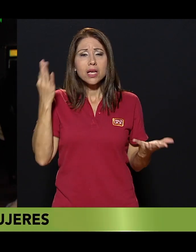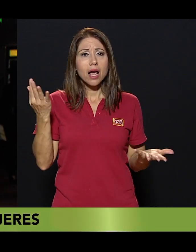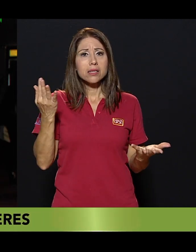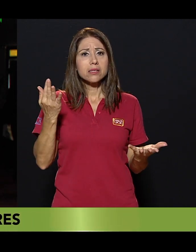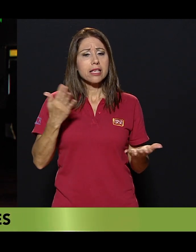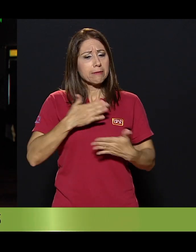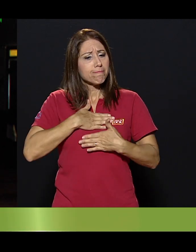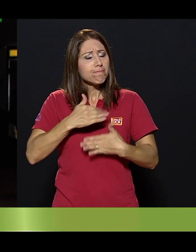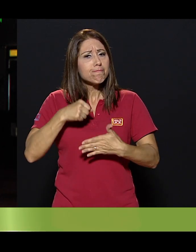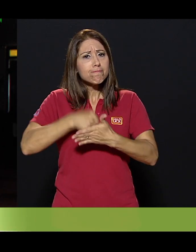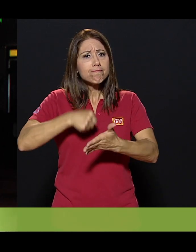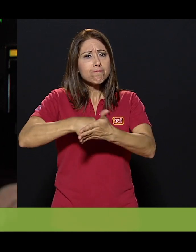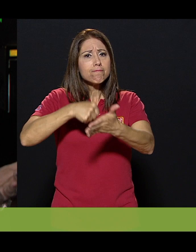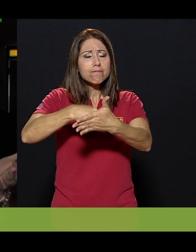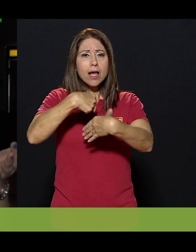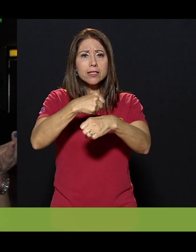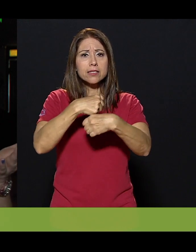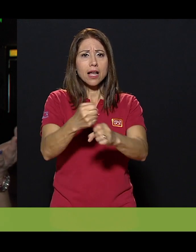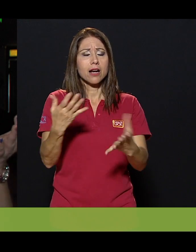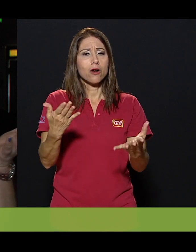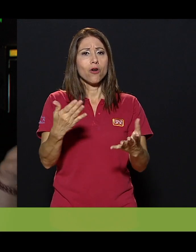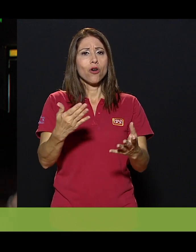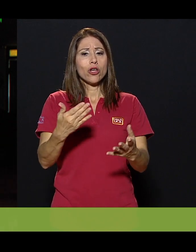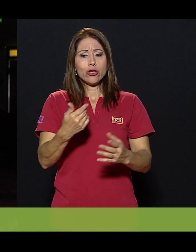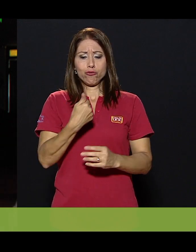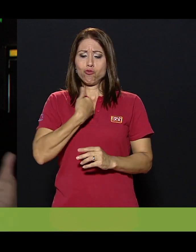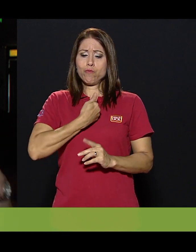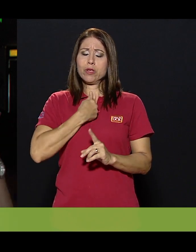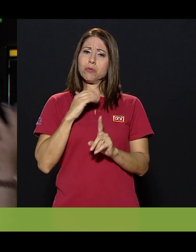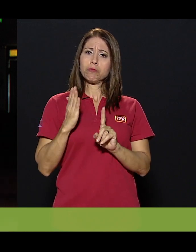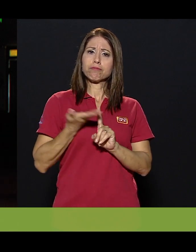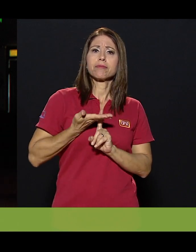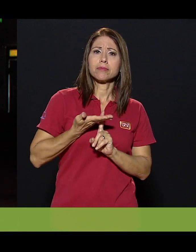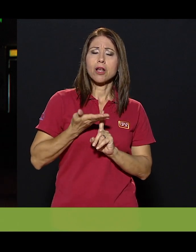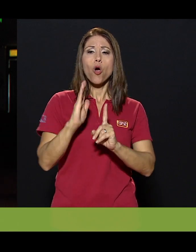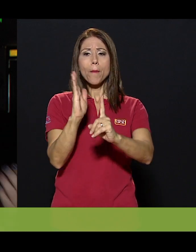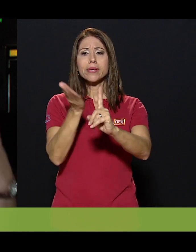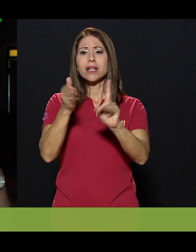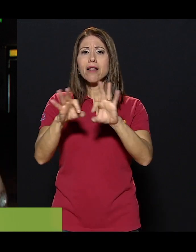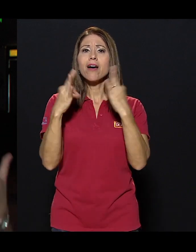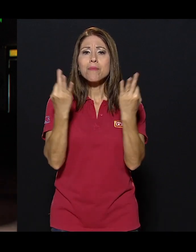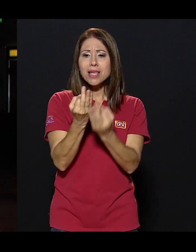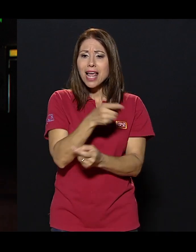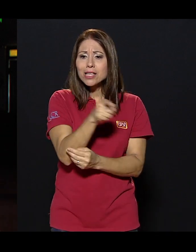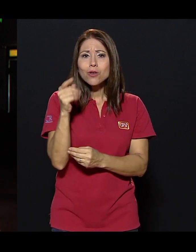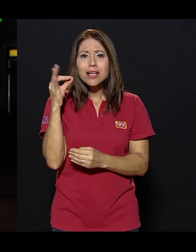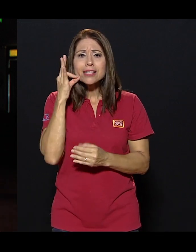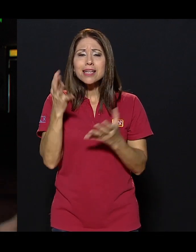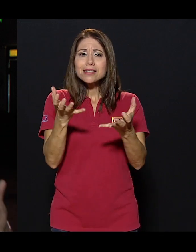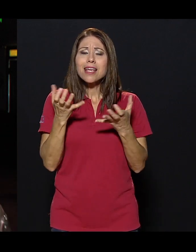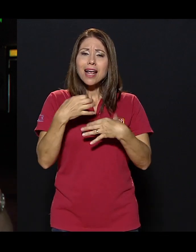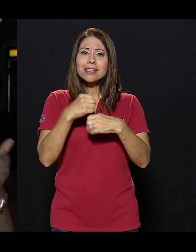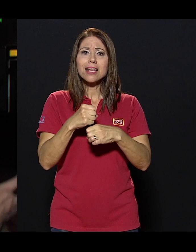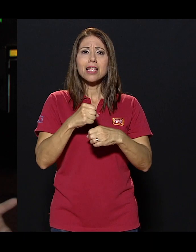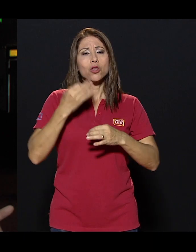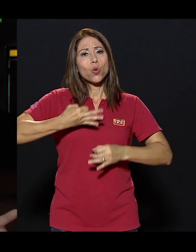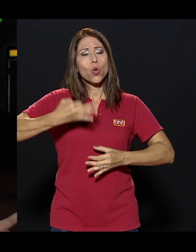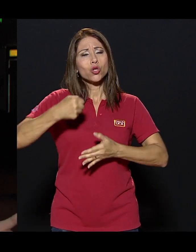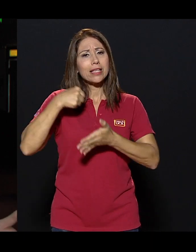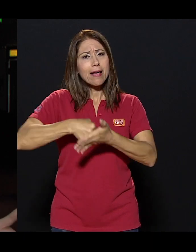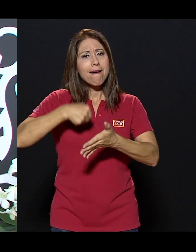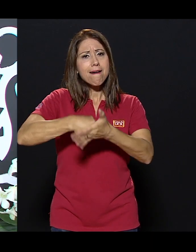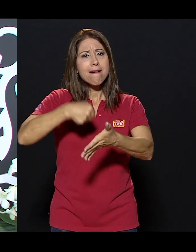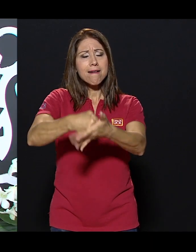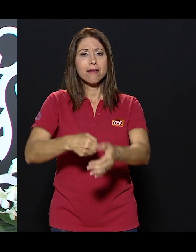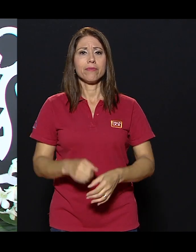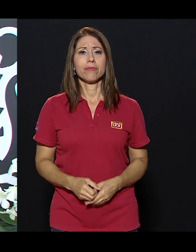y disponerse a hacerlo, y disponerse a convencerse y a convencer a la familia de que eso es lo que las chicas quieren hacer y luchar todos los días